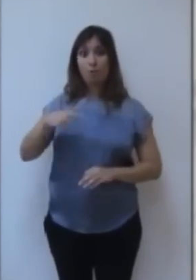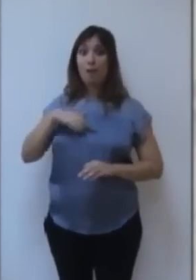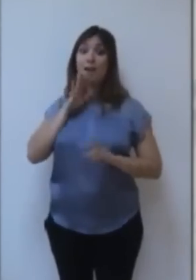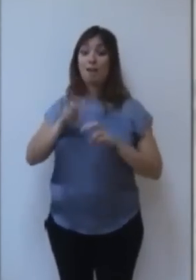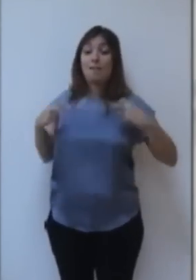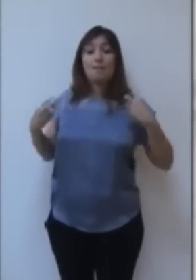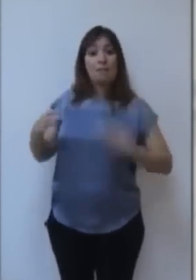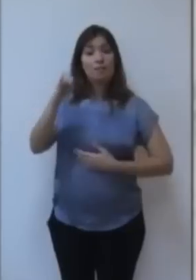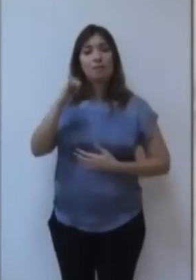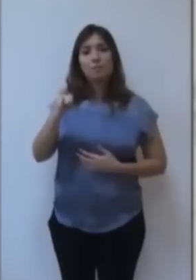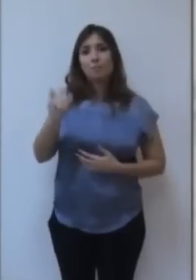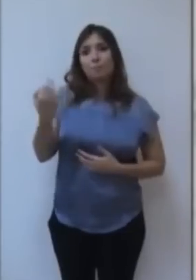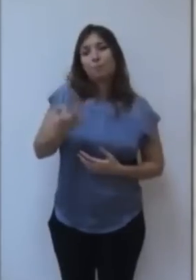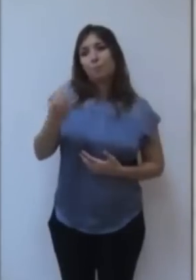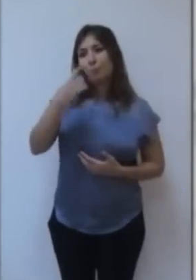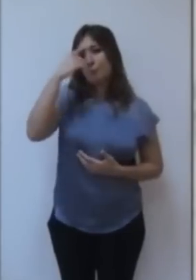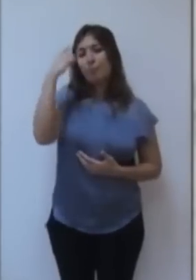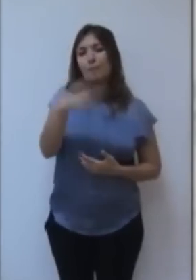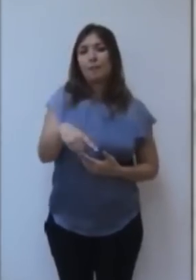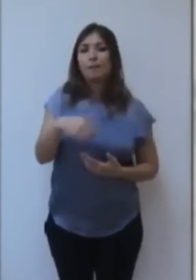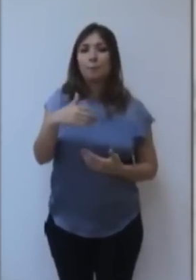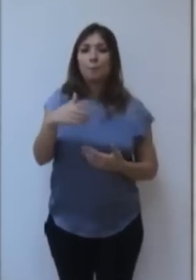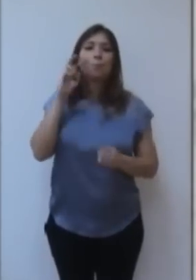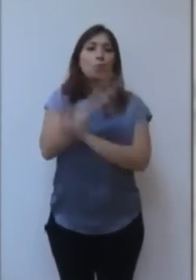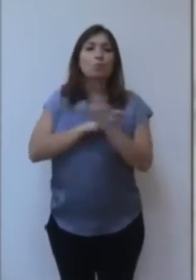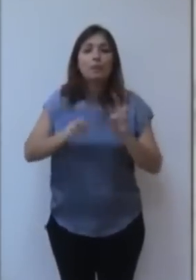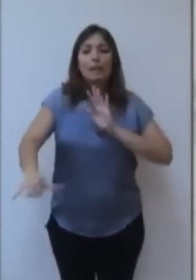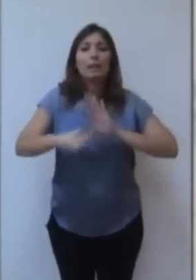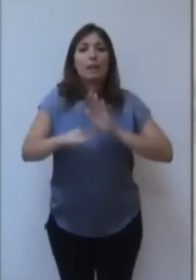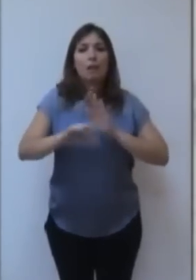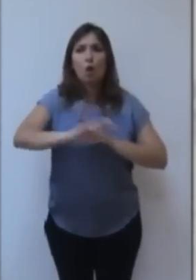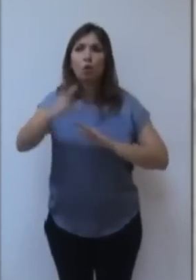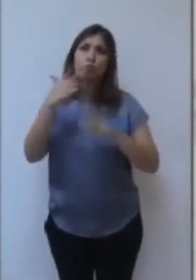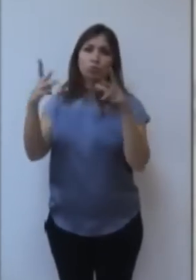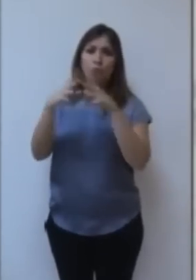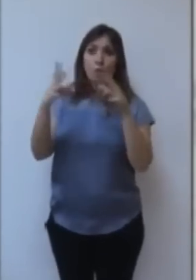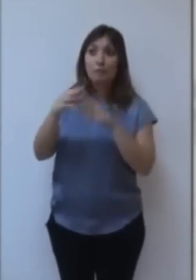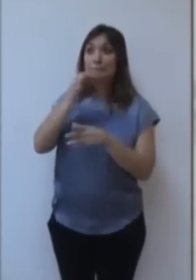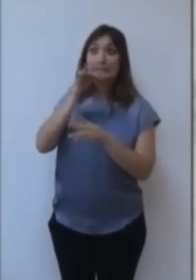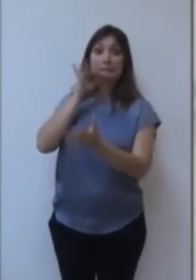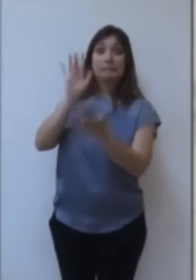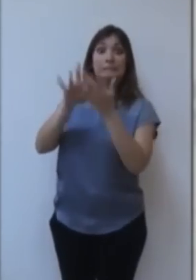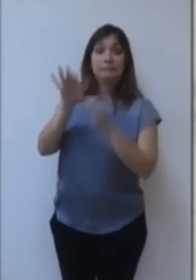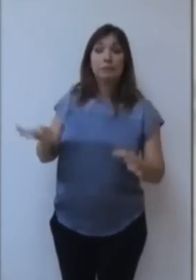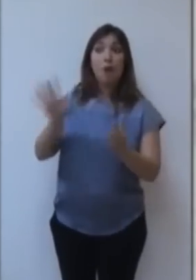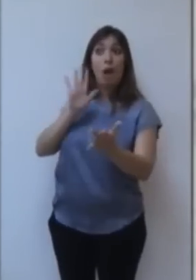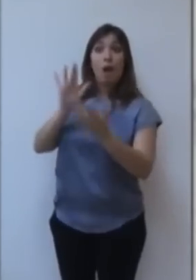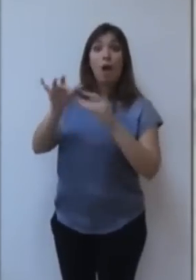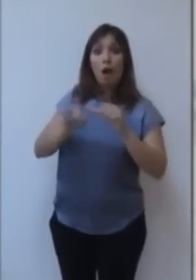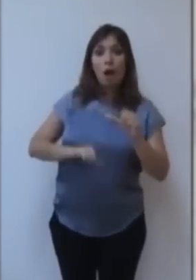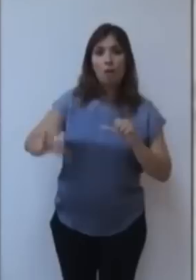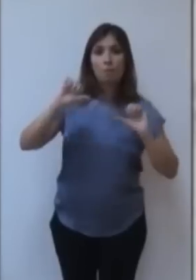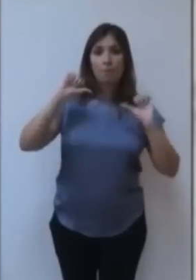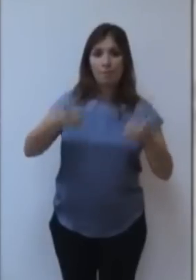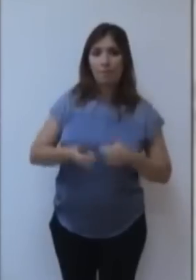ya, pues saber a lo mejor acercarnos a otros socios a los que no nos hemos acercado a día de hoy para poder poner en